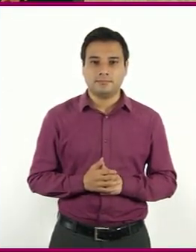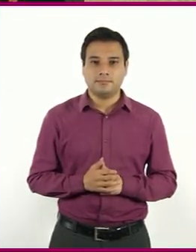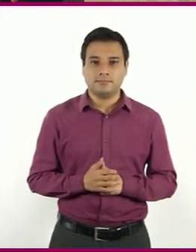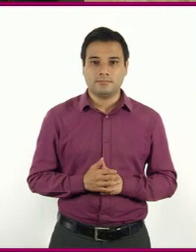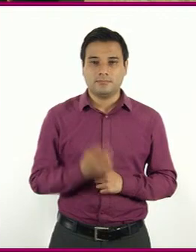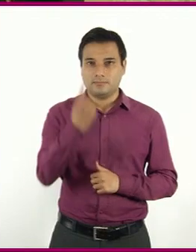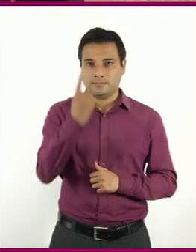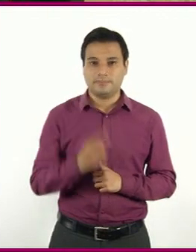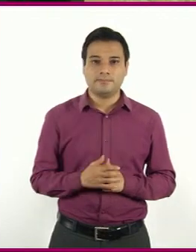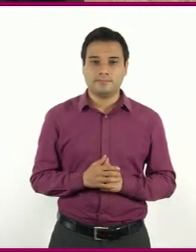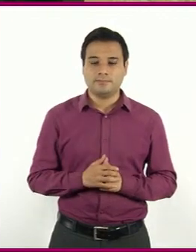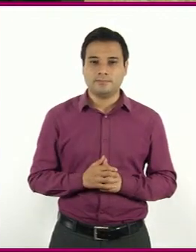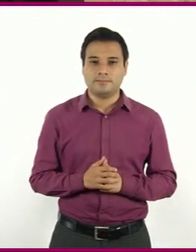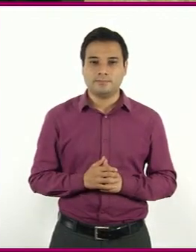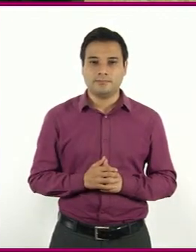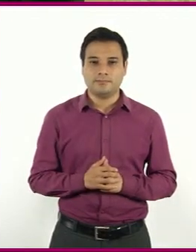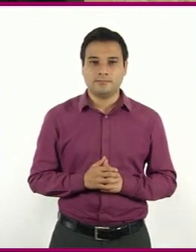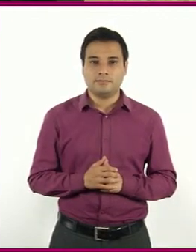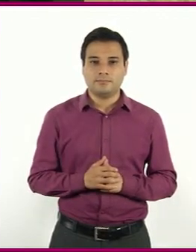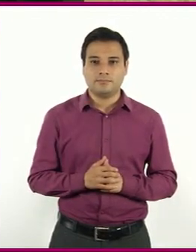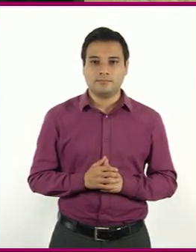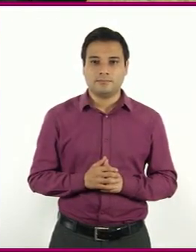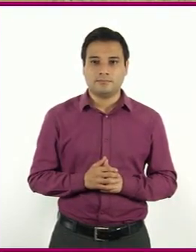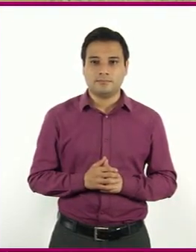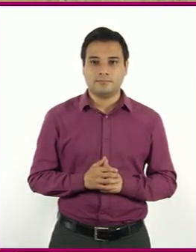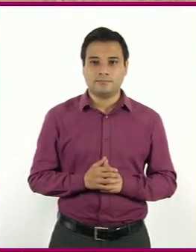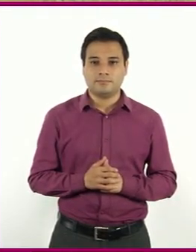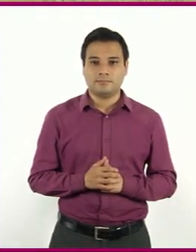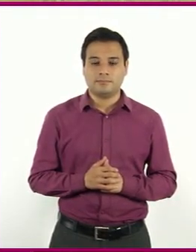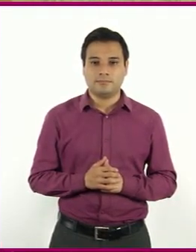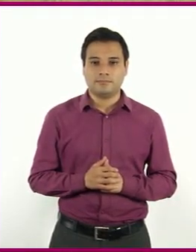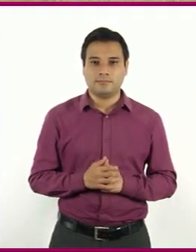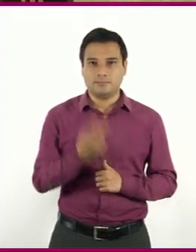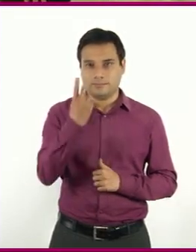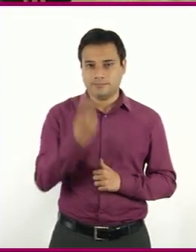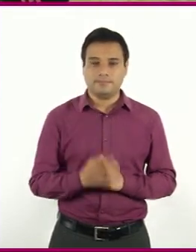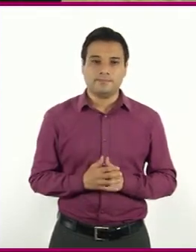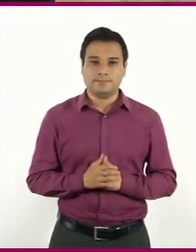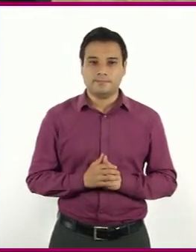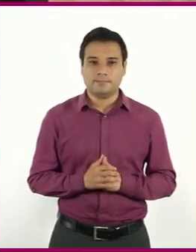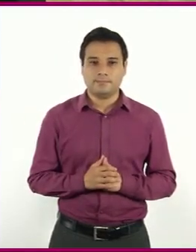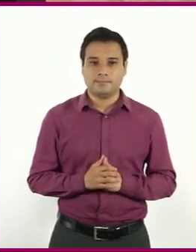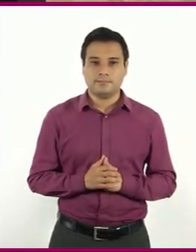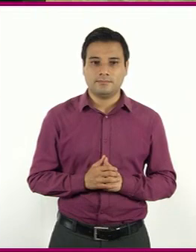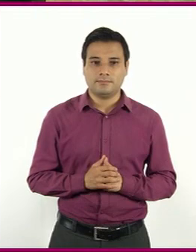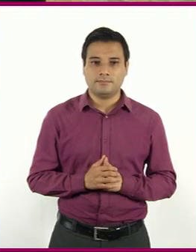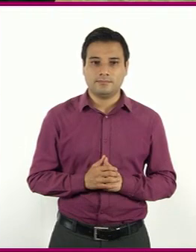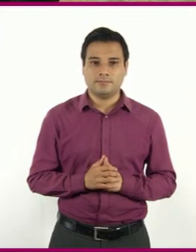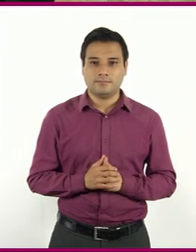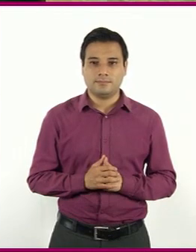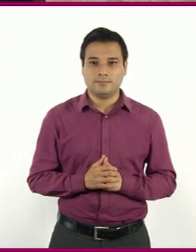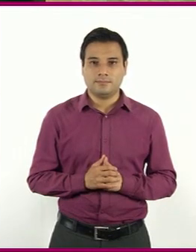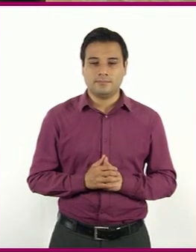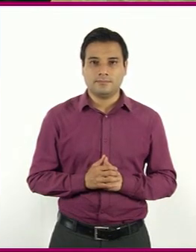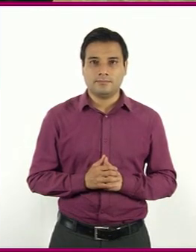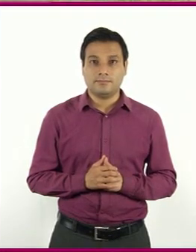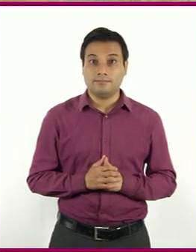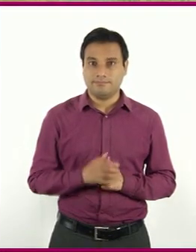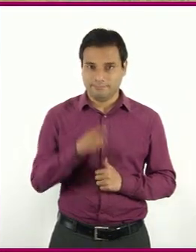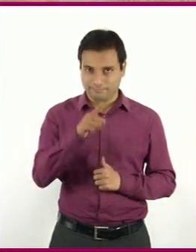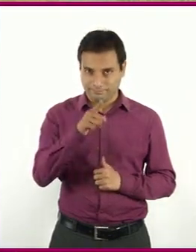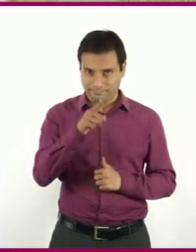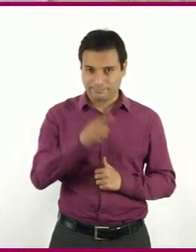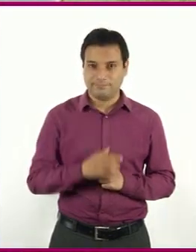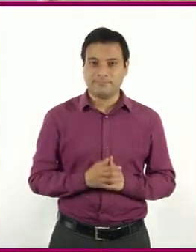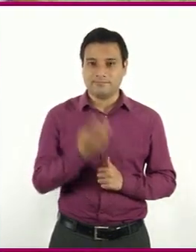Rápido. Bien. Dos. A ver, atrás, cierta. A ver, ¿cómo no es tan